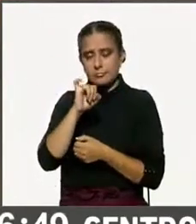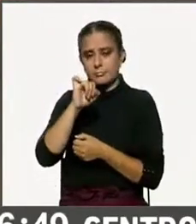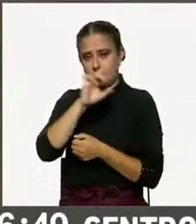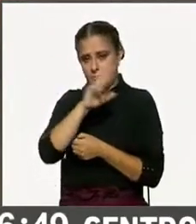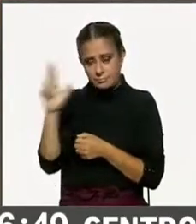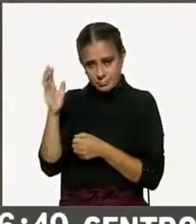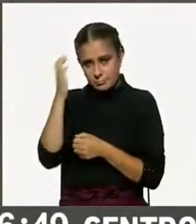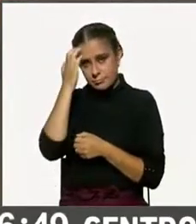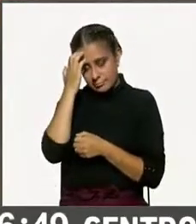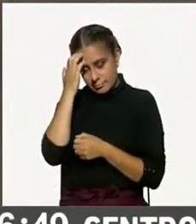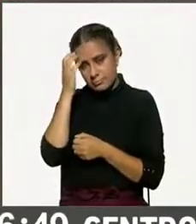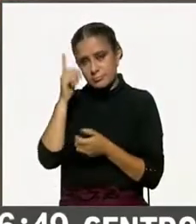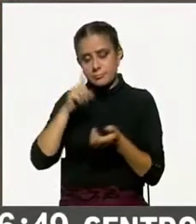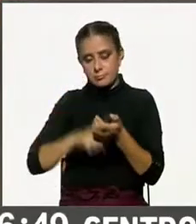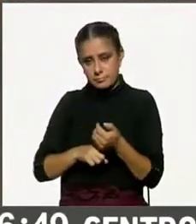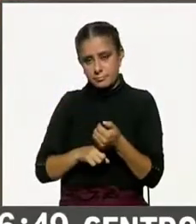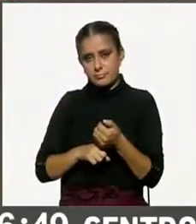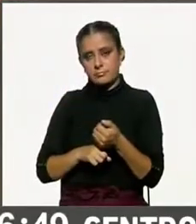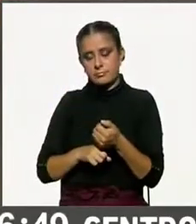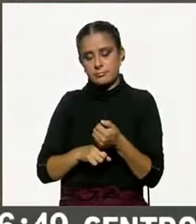panel